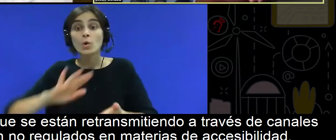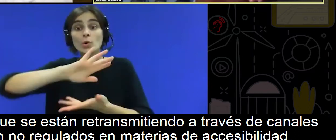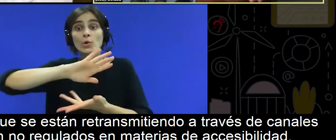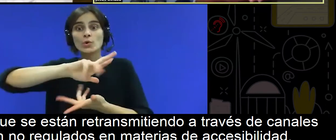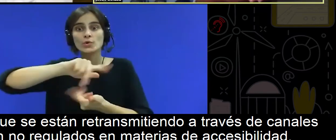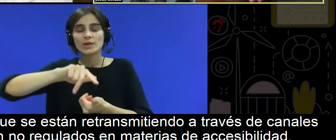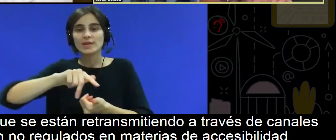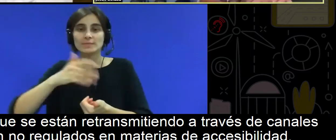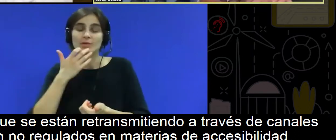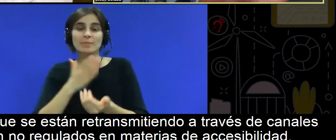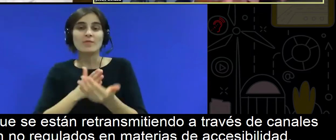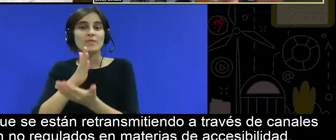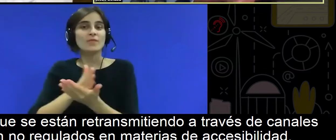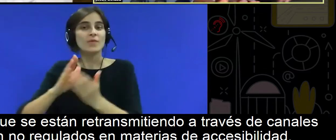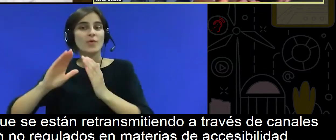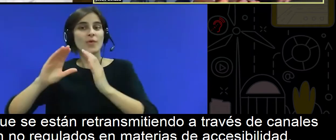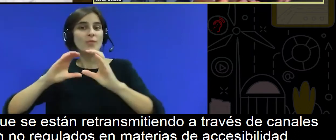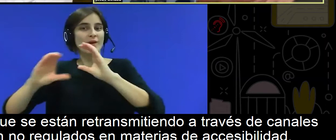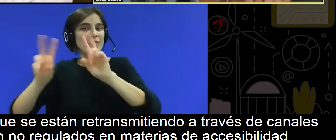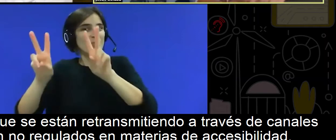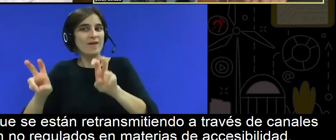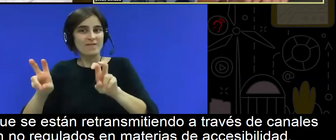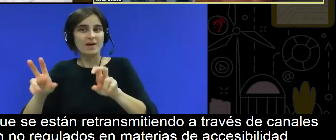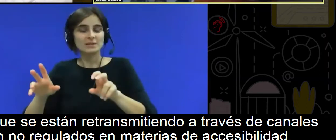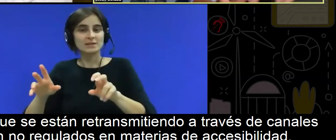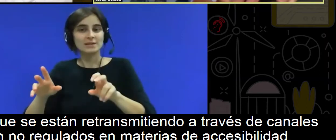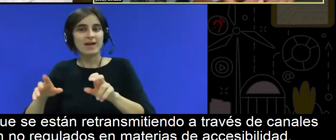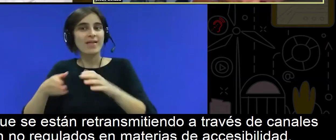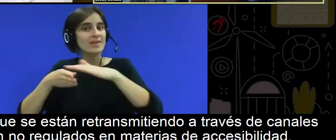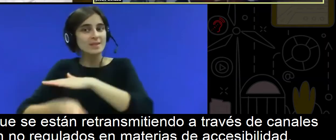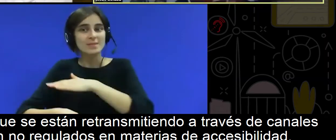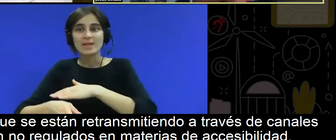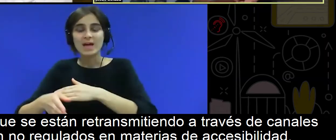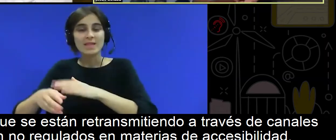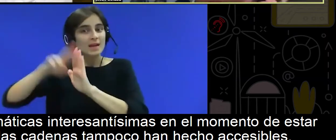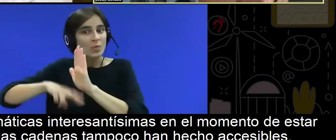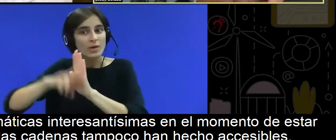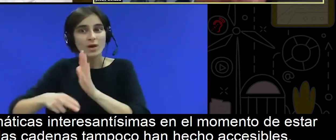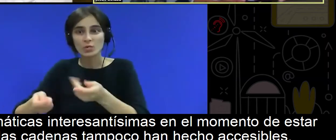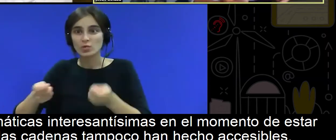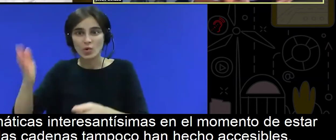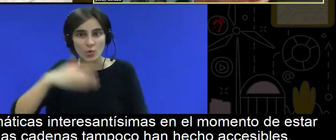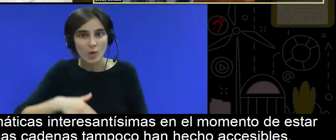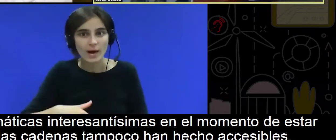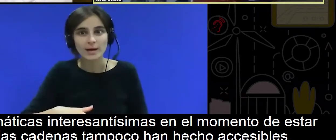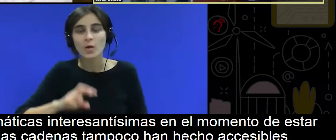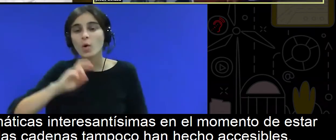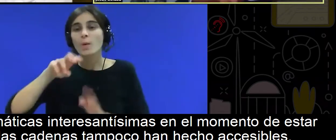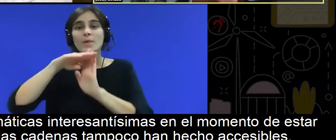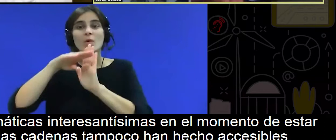nuevos canales de comunicación que no están regulados en materia de accesibilidad. Y además programas con unas